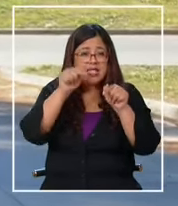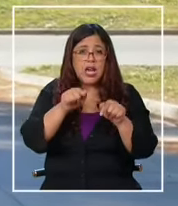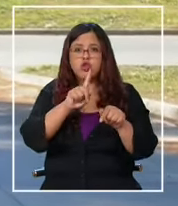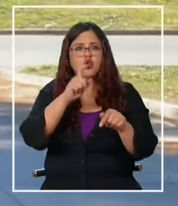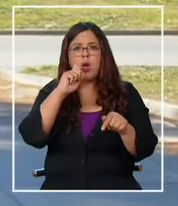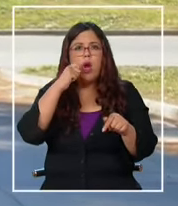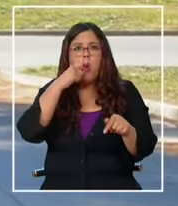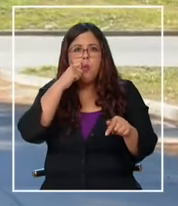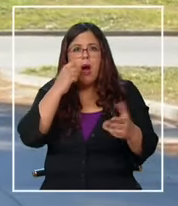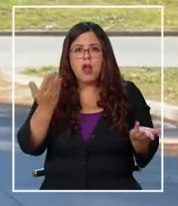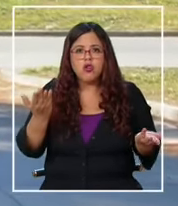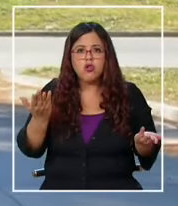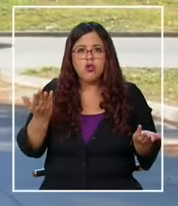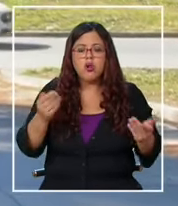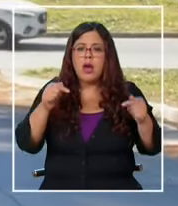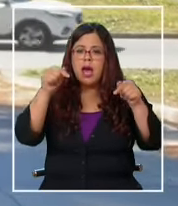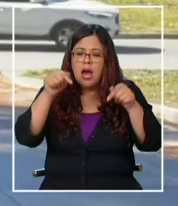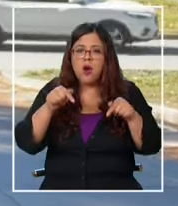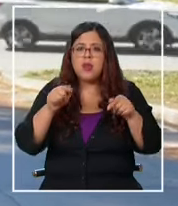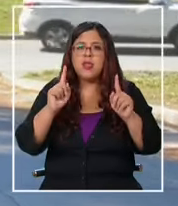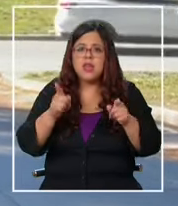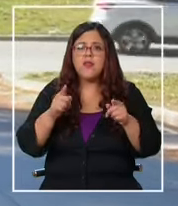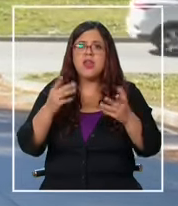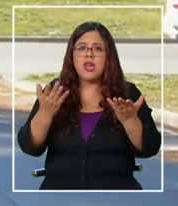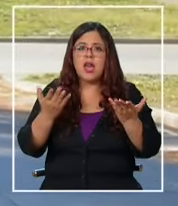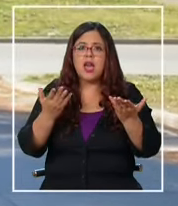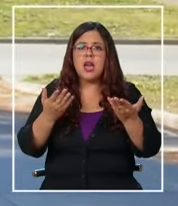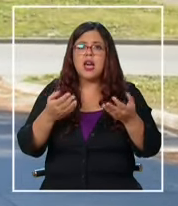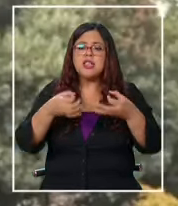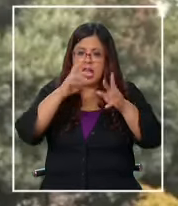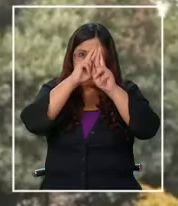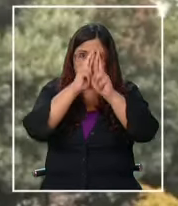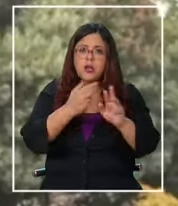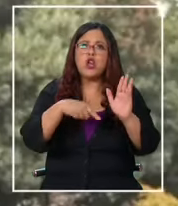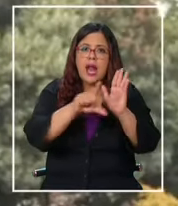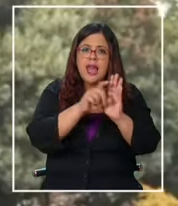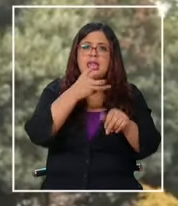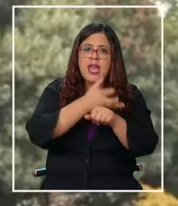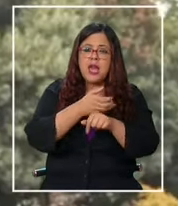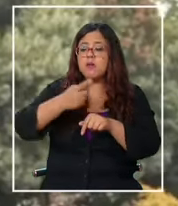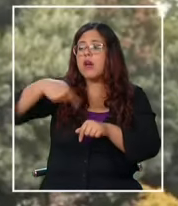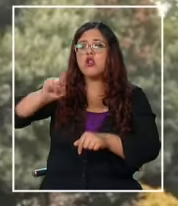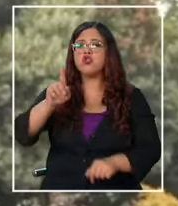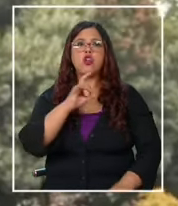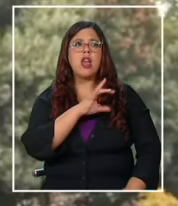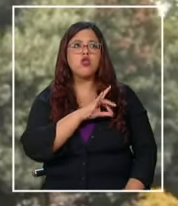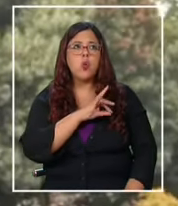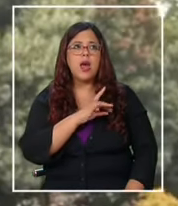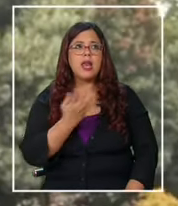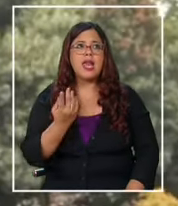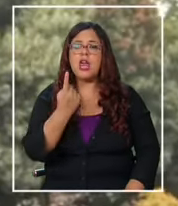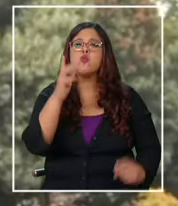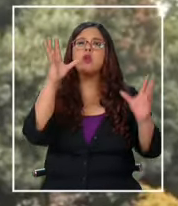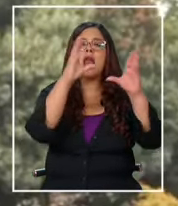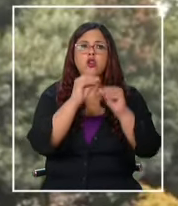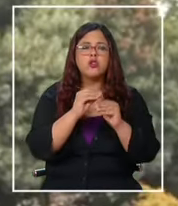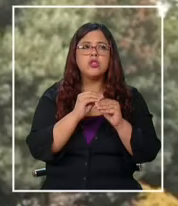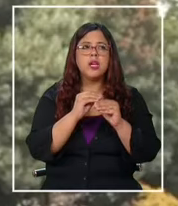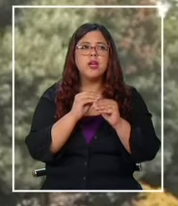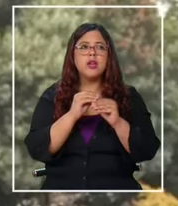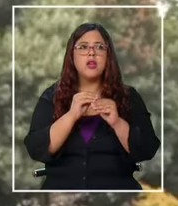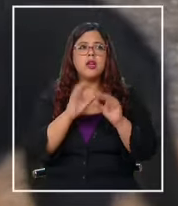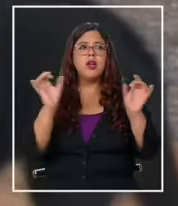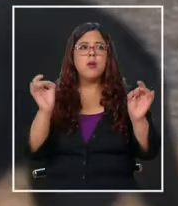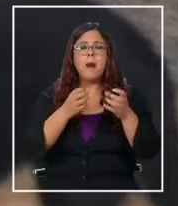inhumano, lo que tiene que pasar es que se hagan valer las leyes que ya existen. No les duele que en una sola noche